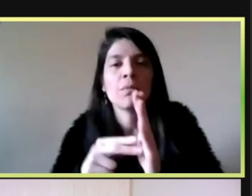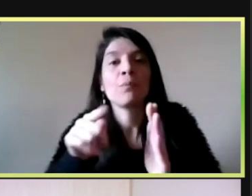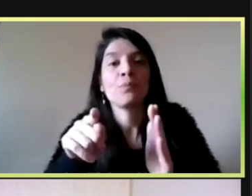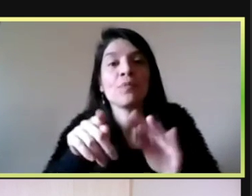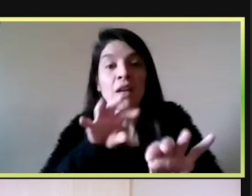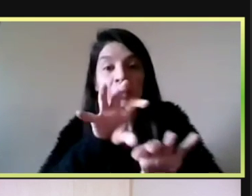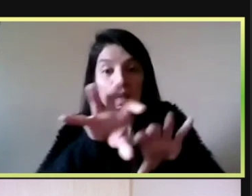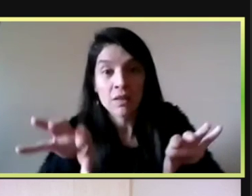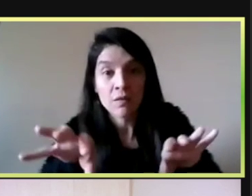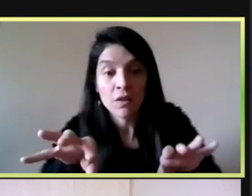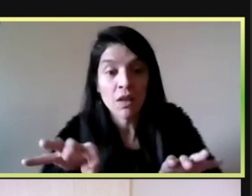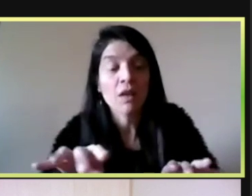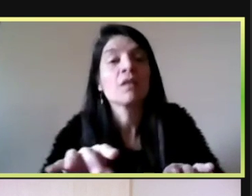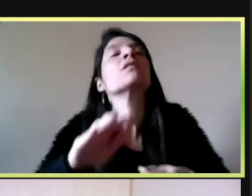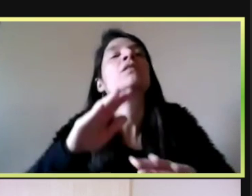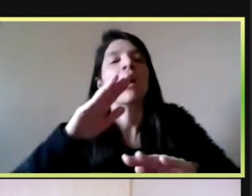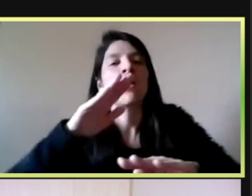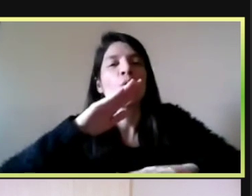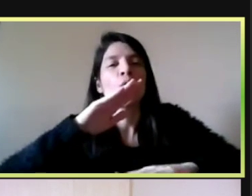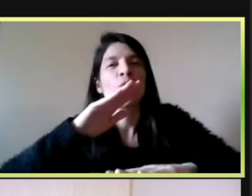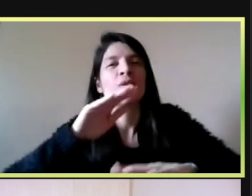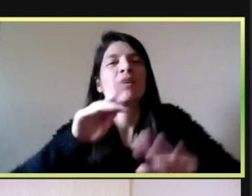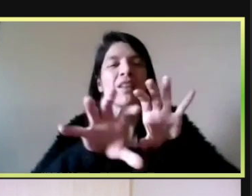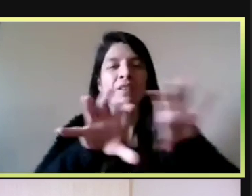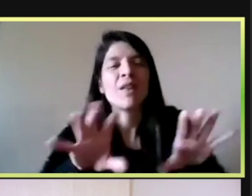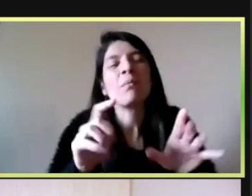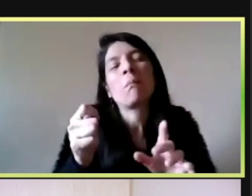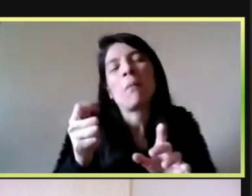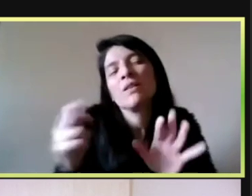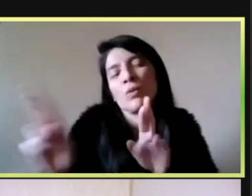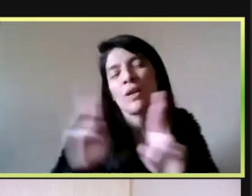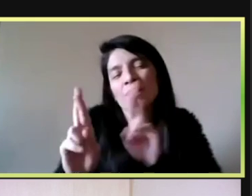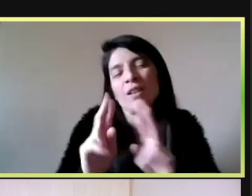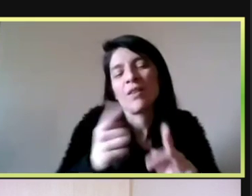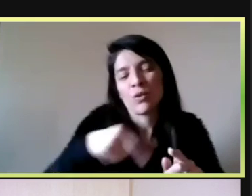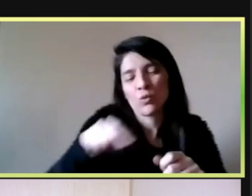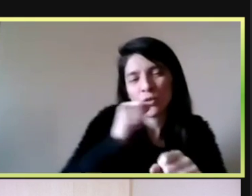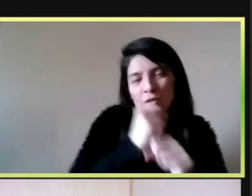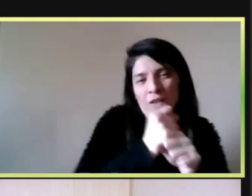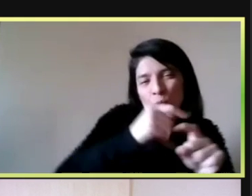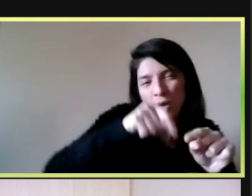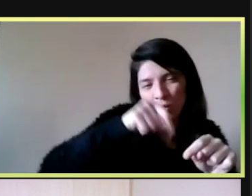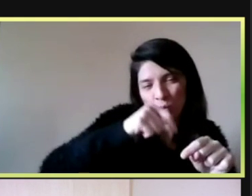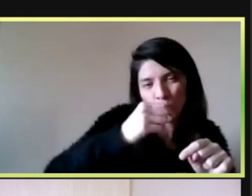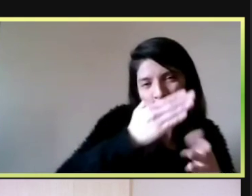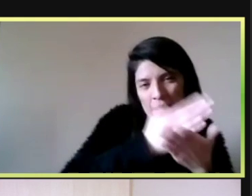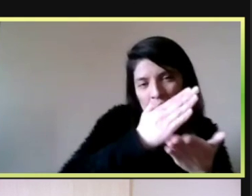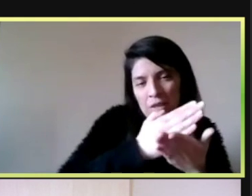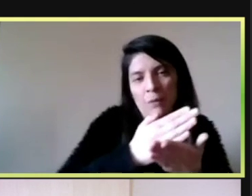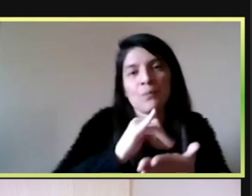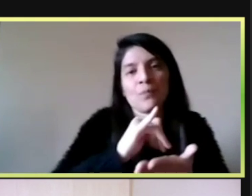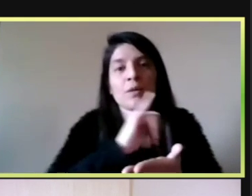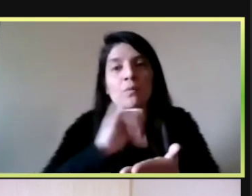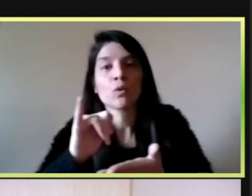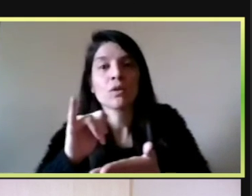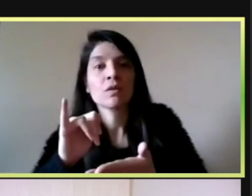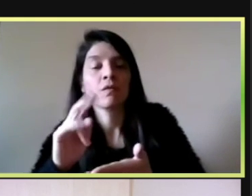en estos días y el día viernes van a tener que presentar cuáles han